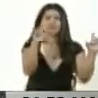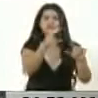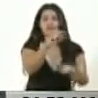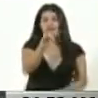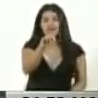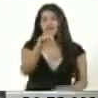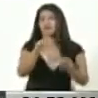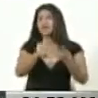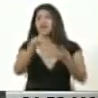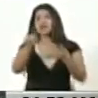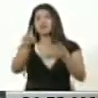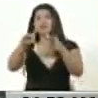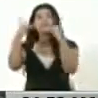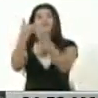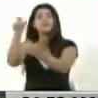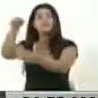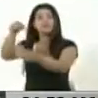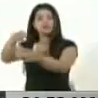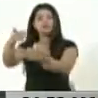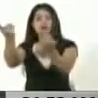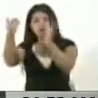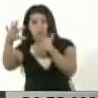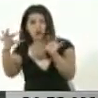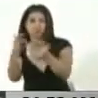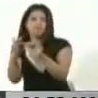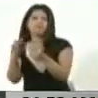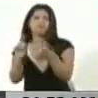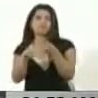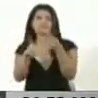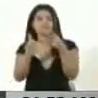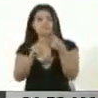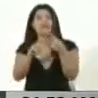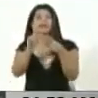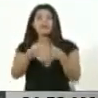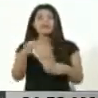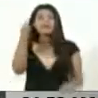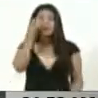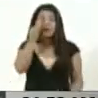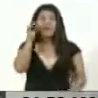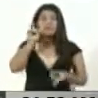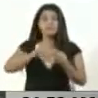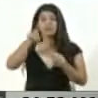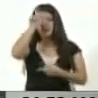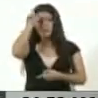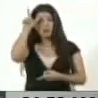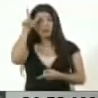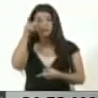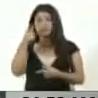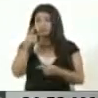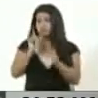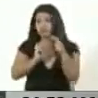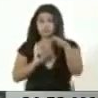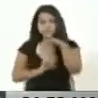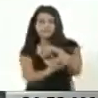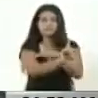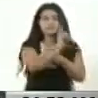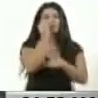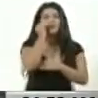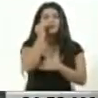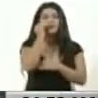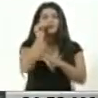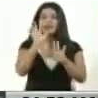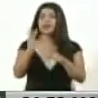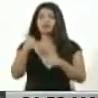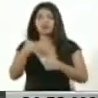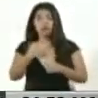del Tesoro con esto, se cuela, porque hay que decirlo, la señora Lilian Tintori se coló, yo no lo estoy diciendo, lo dice otra